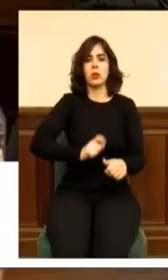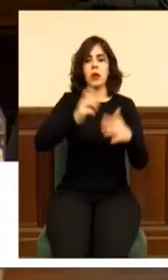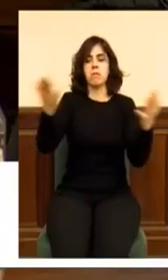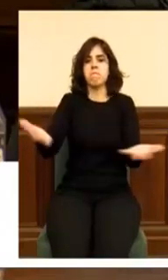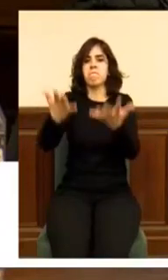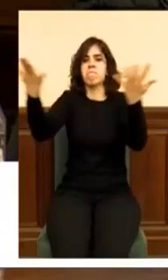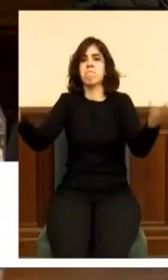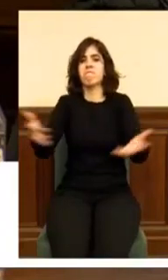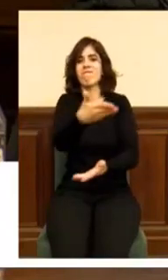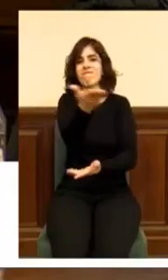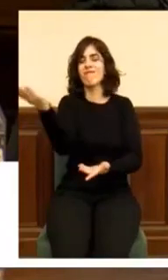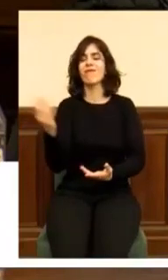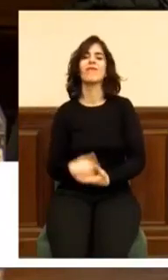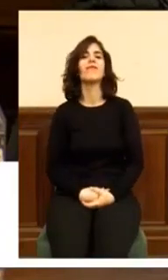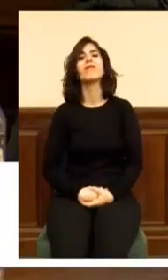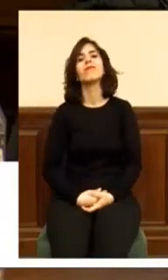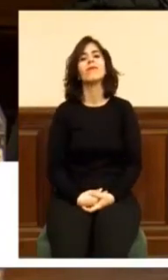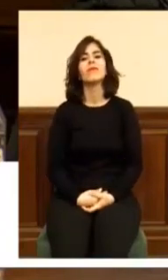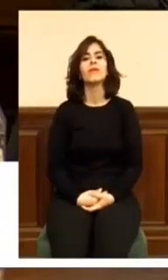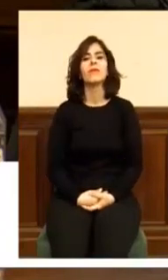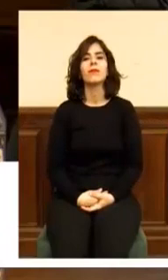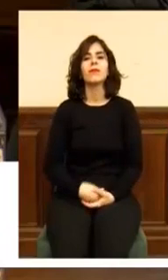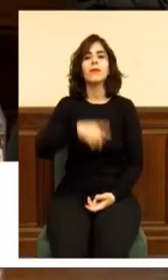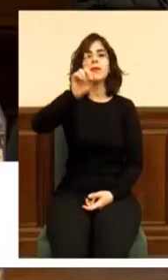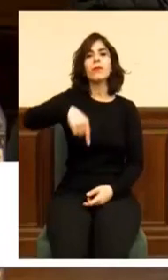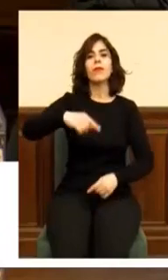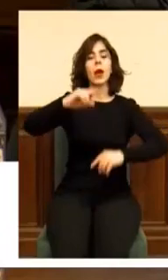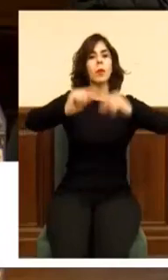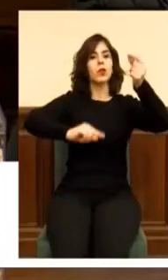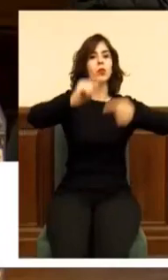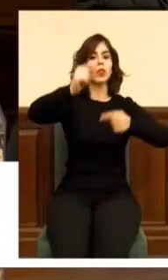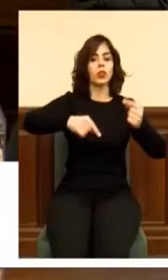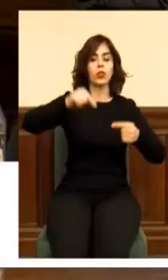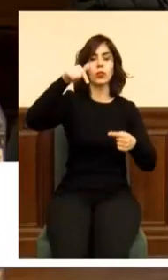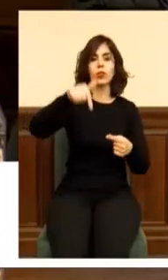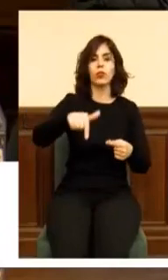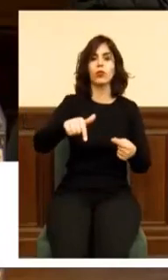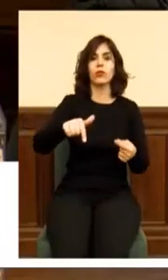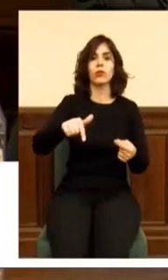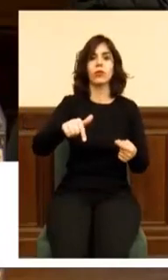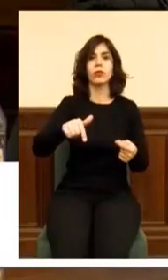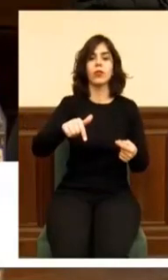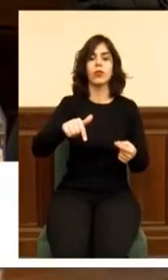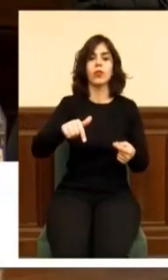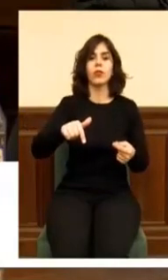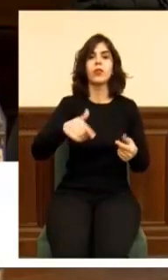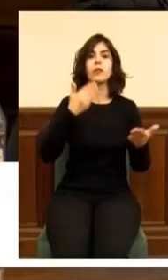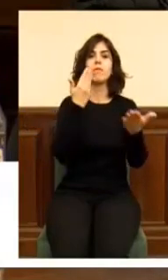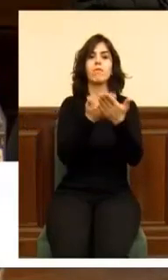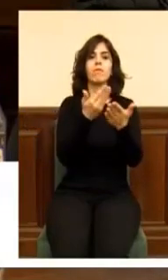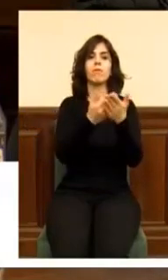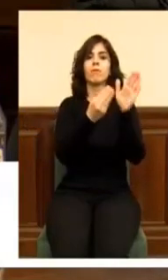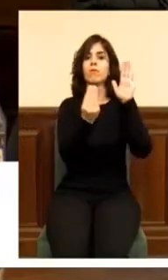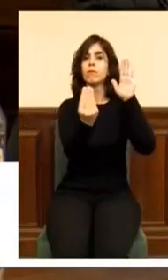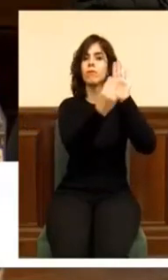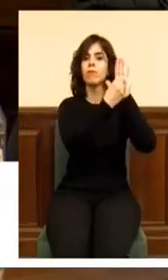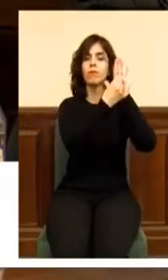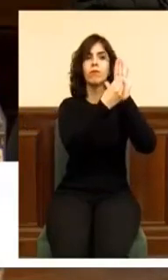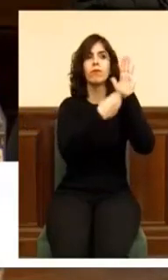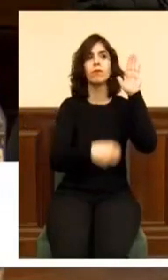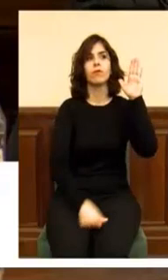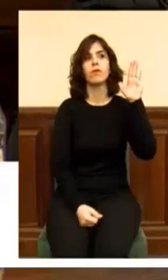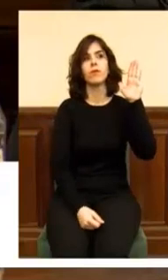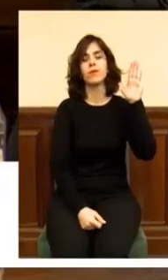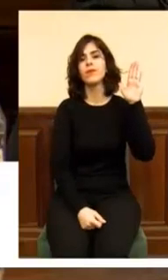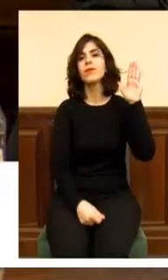popular. Nos alegra igualmente que en estos presupuestos aparezcan reflejados y reforzados